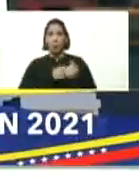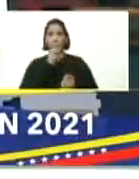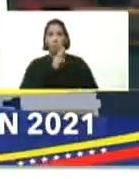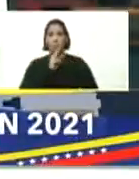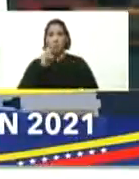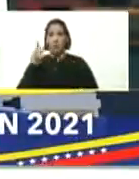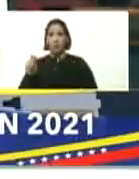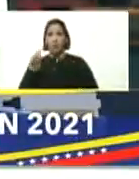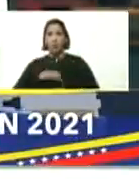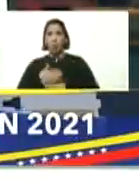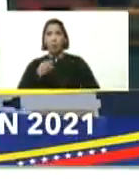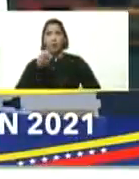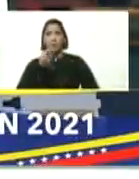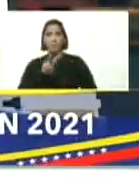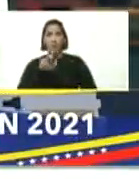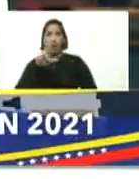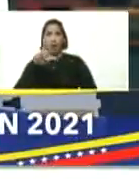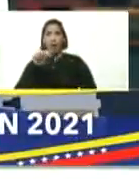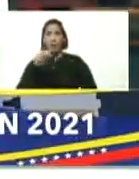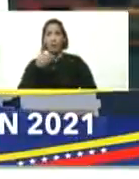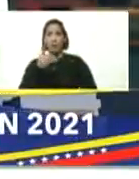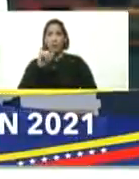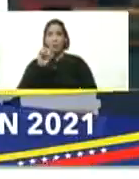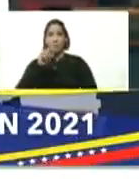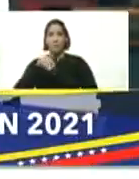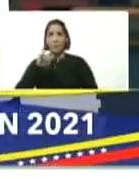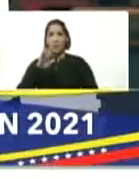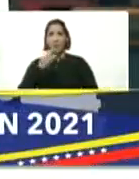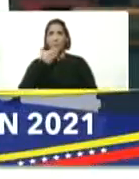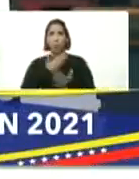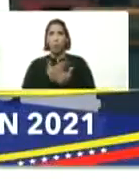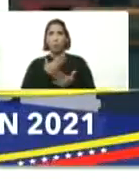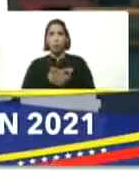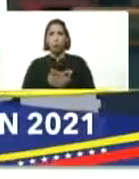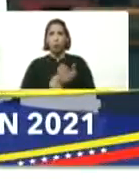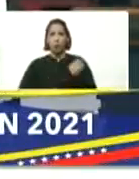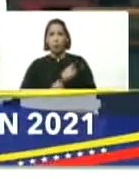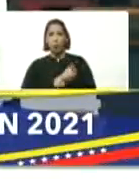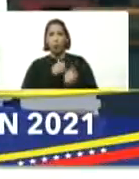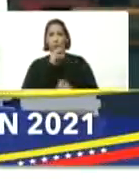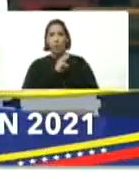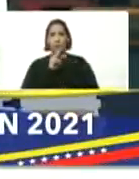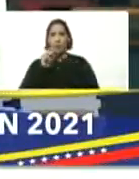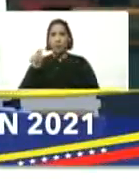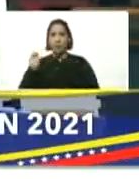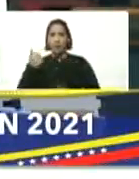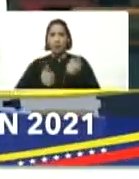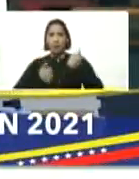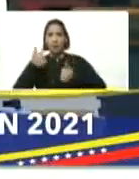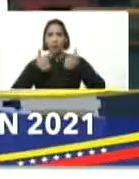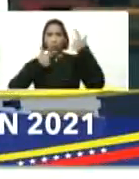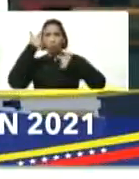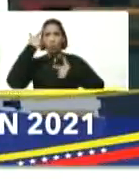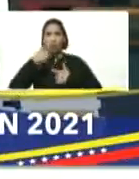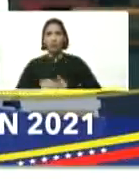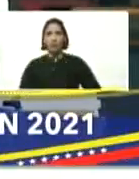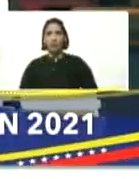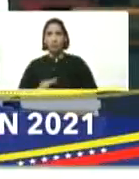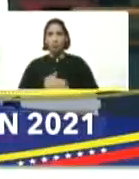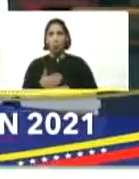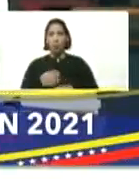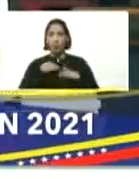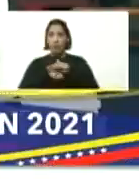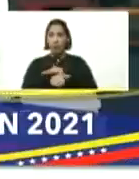Vladimir Villegas fue el que propuso el apoyo del PPT a la candidatura de Hugo Chávez. Porque dentro del